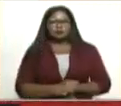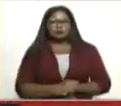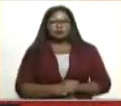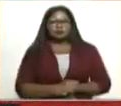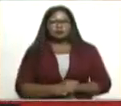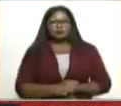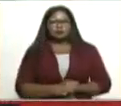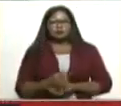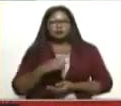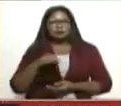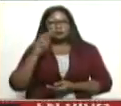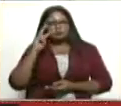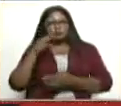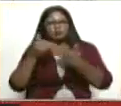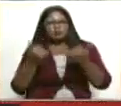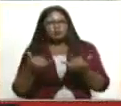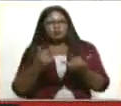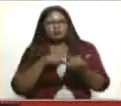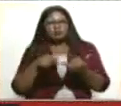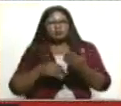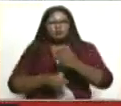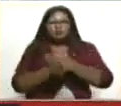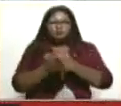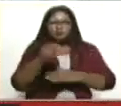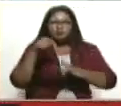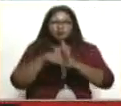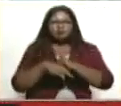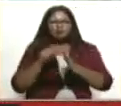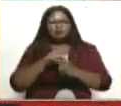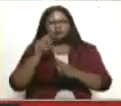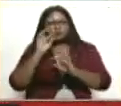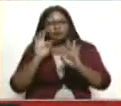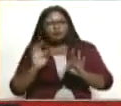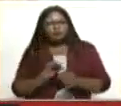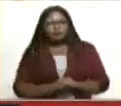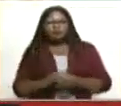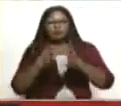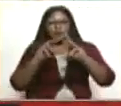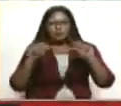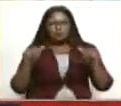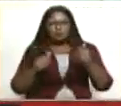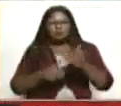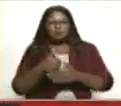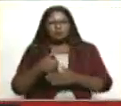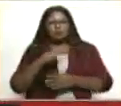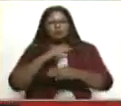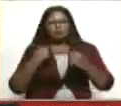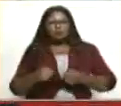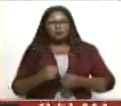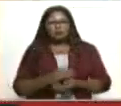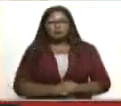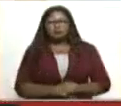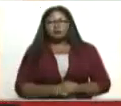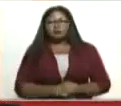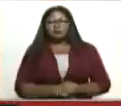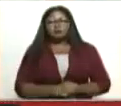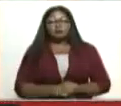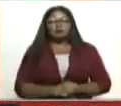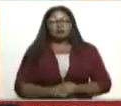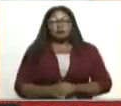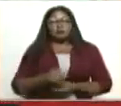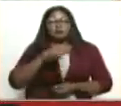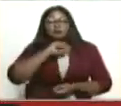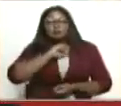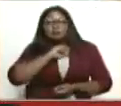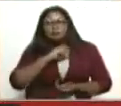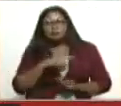dinámicas humanitarias, nos toca internarnos en los territorios más acosados por el miedo, el